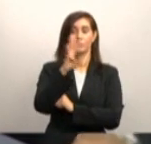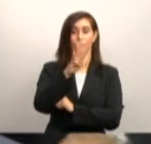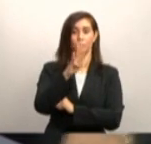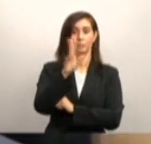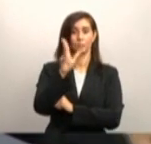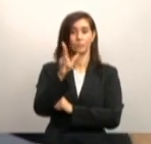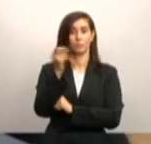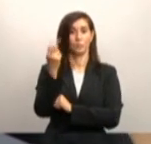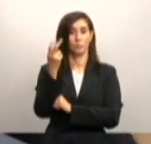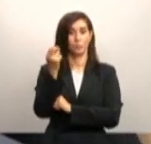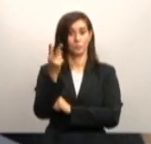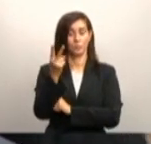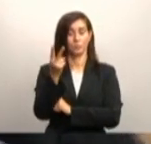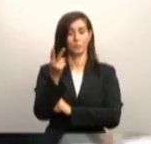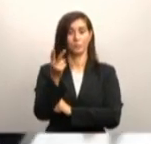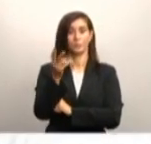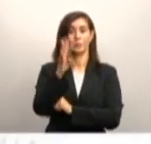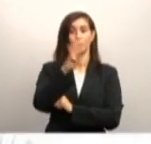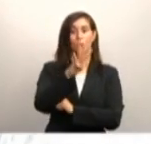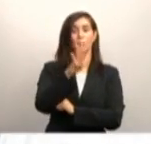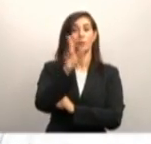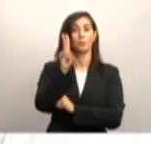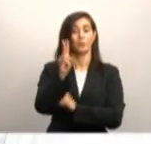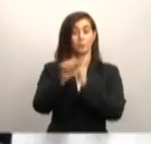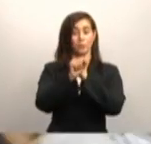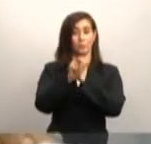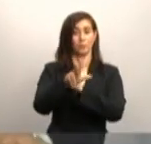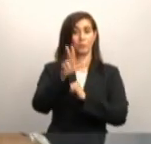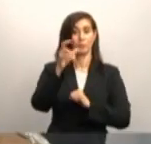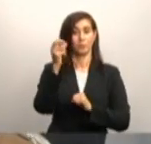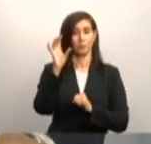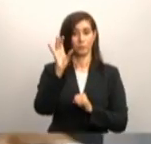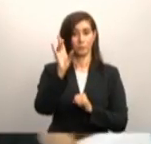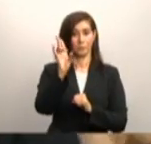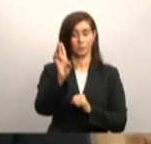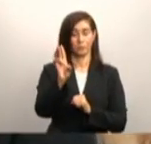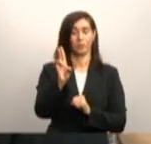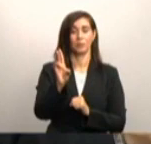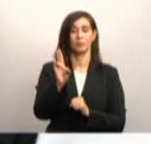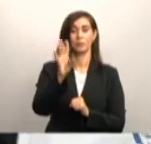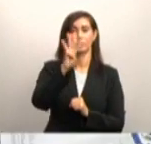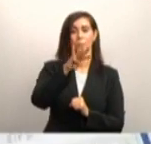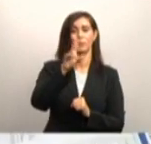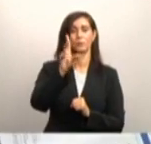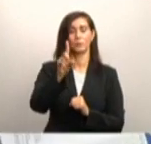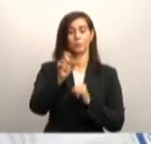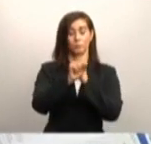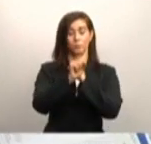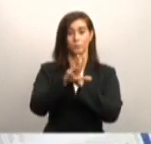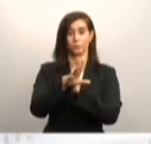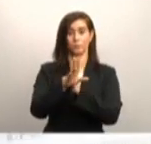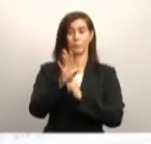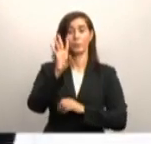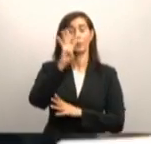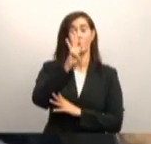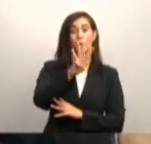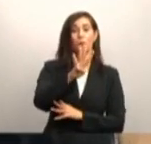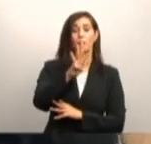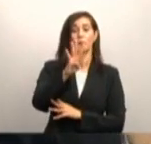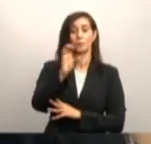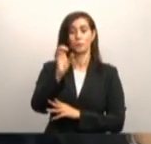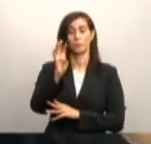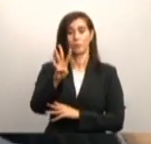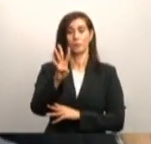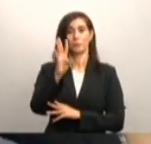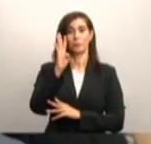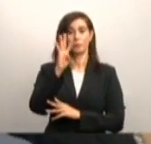43, 8, el 42, 7, el 41, 4, el